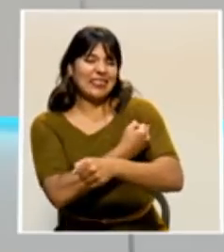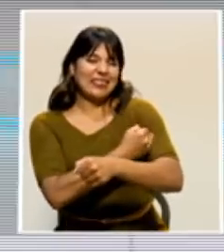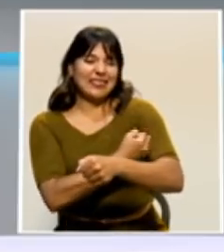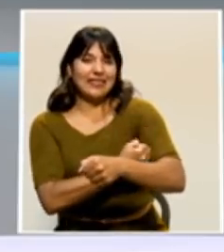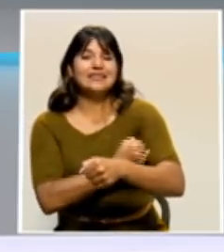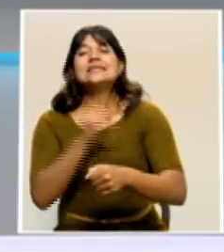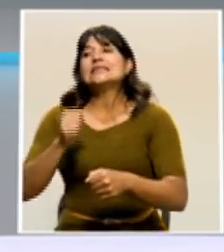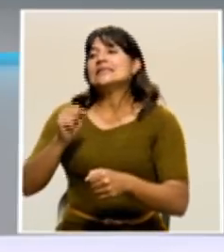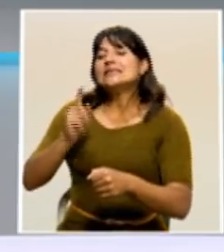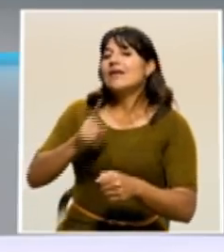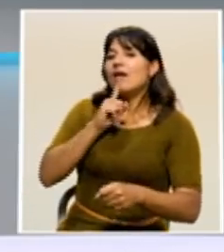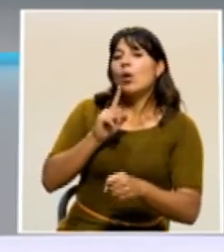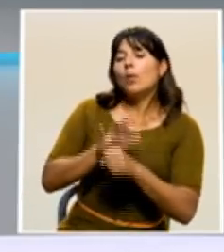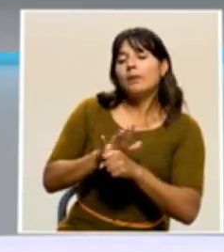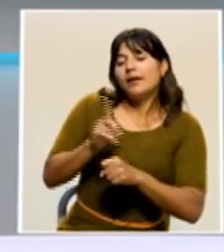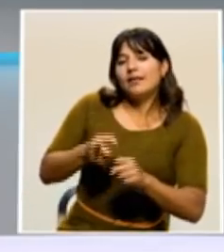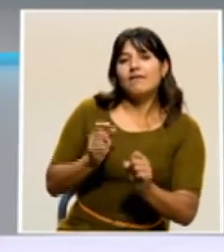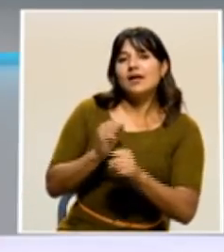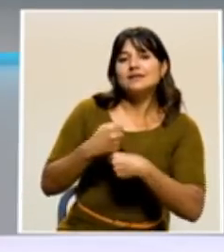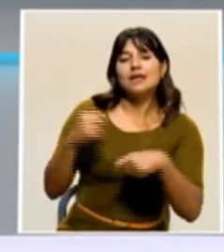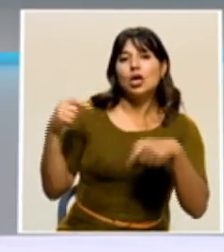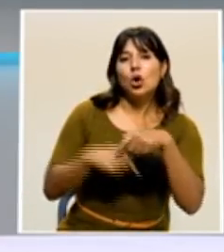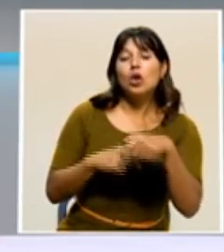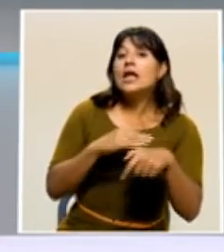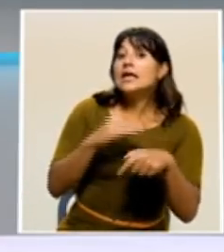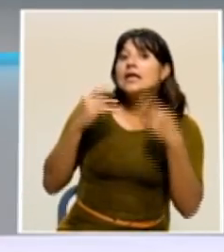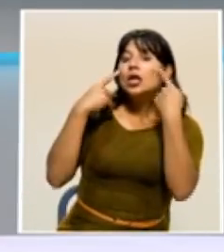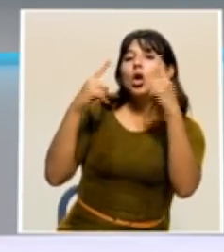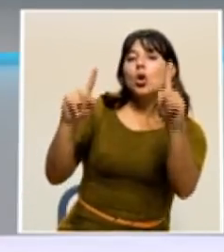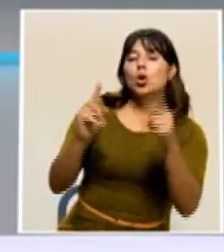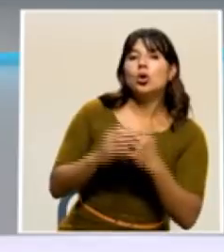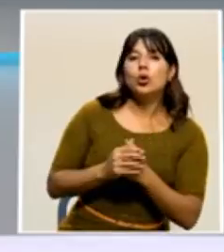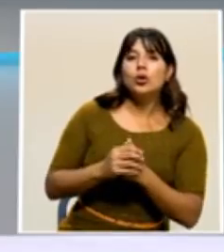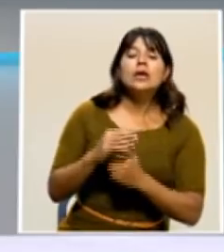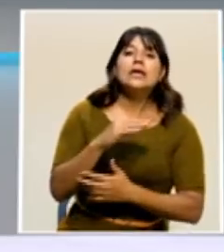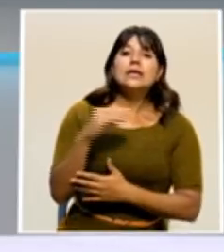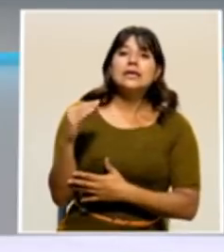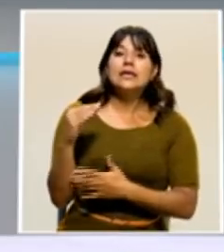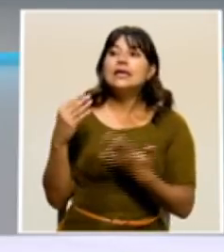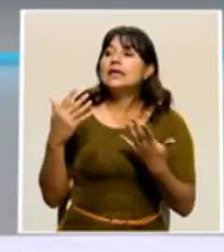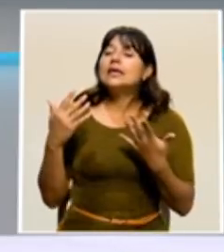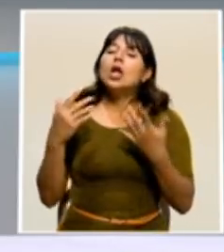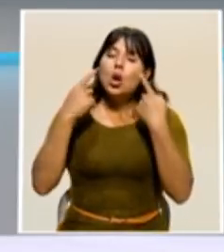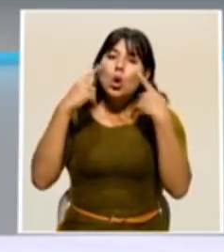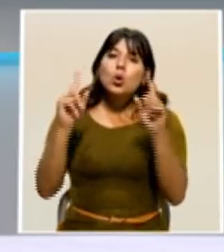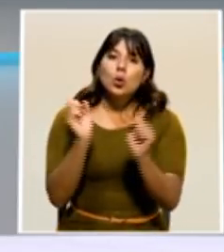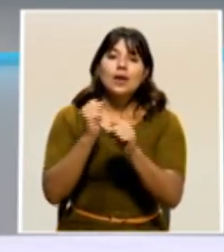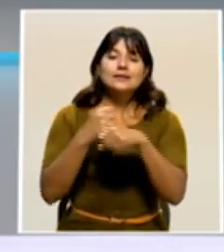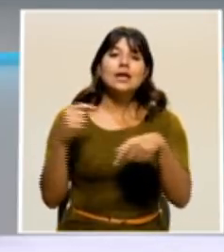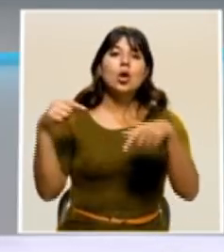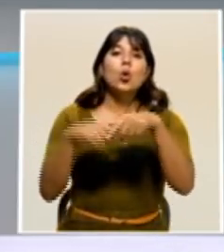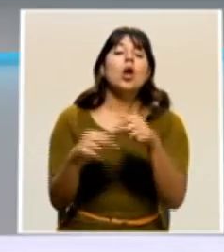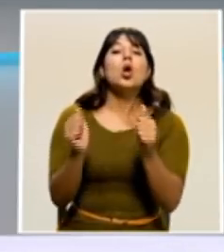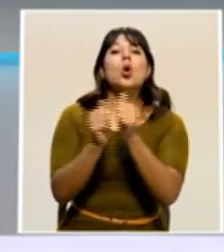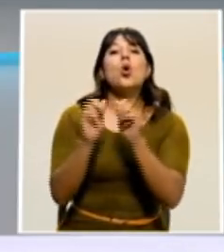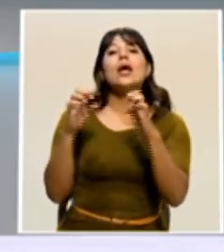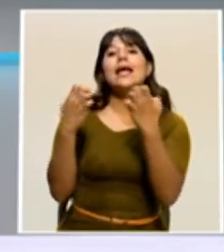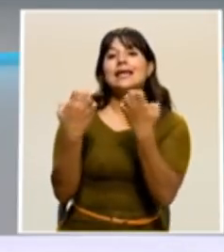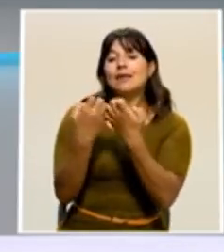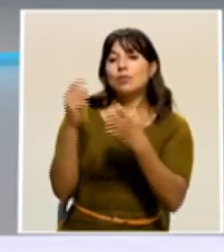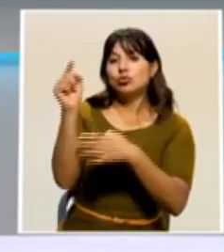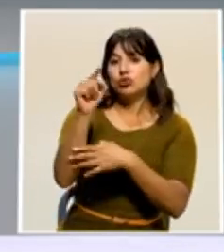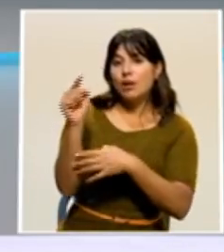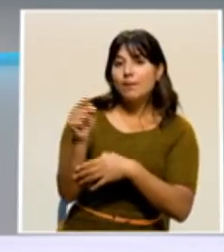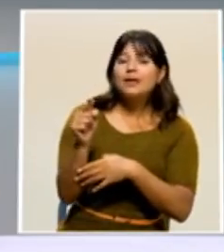tenía que cumplir, y lo hizo. Y bueno, llega ya pues a anotar entonces con el Deportivo Saprissa, también